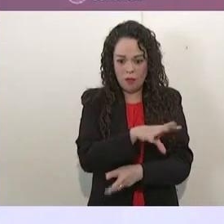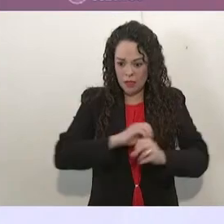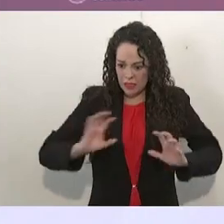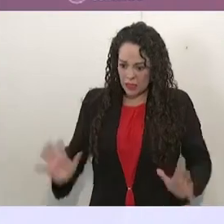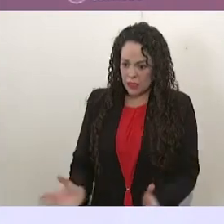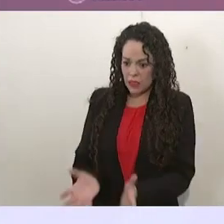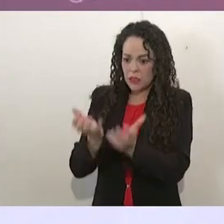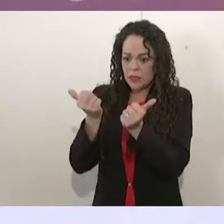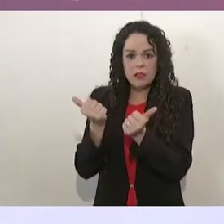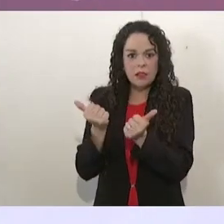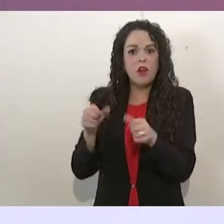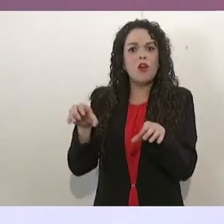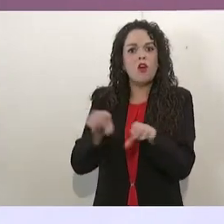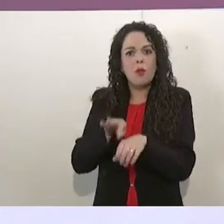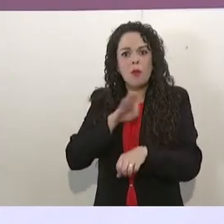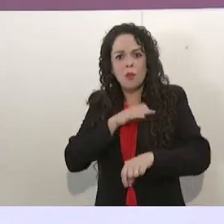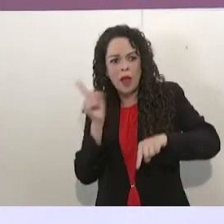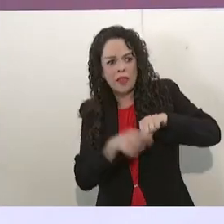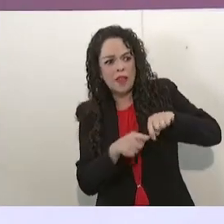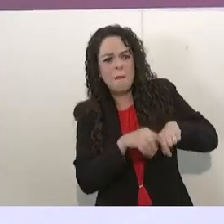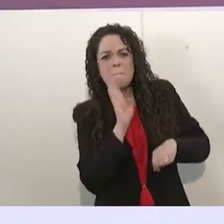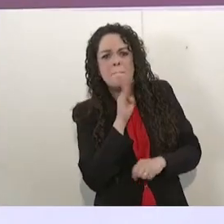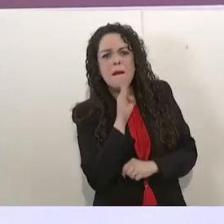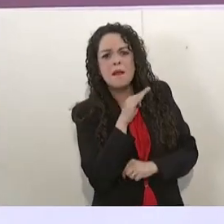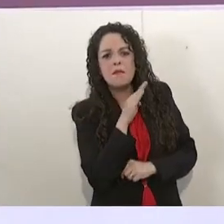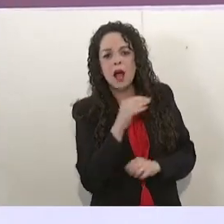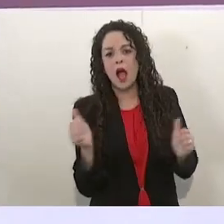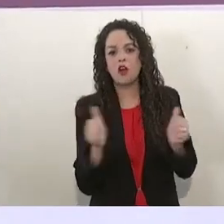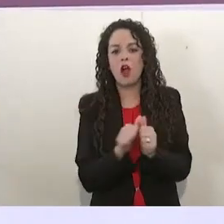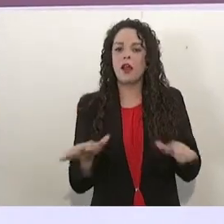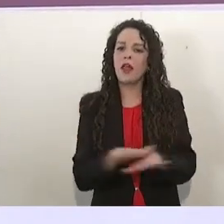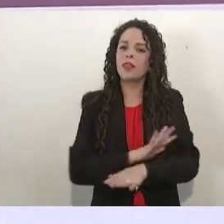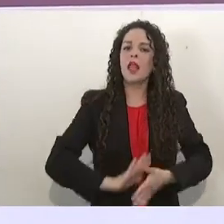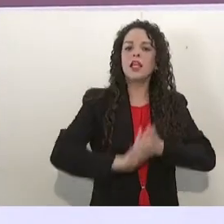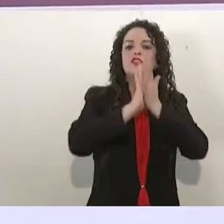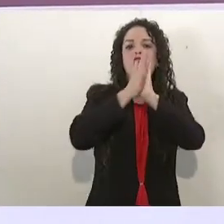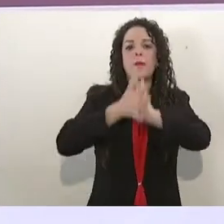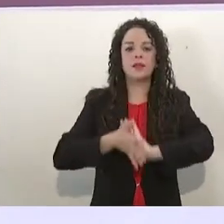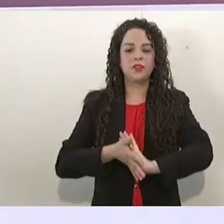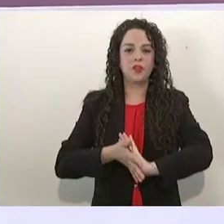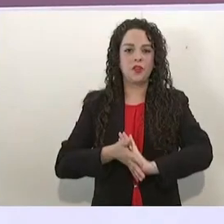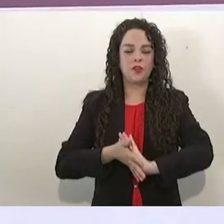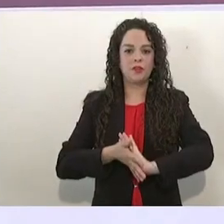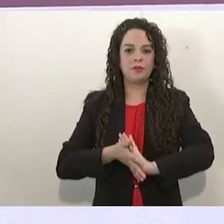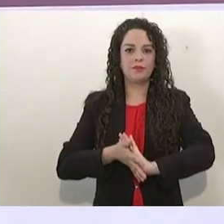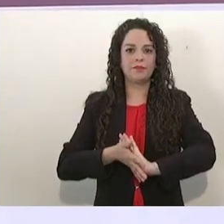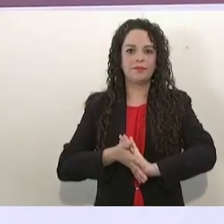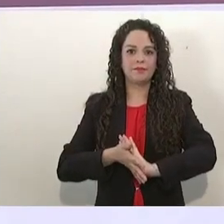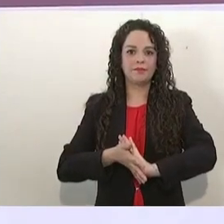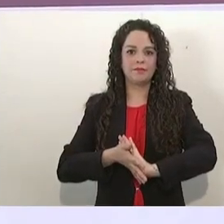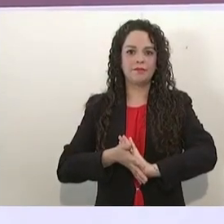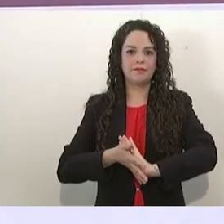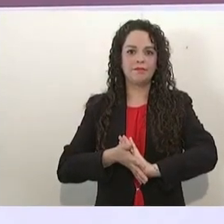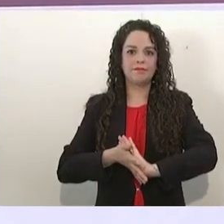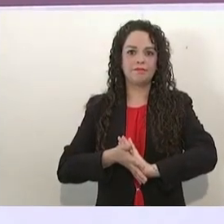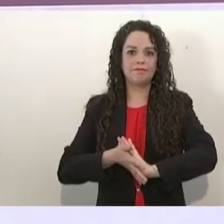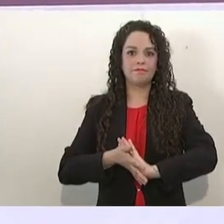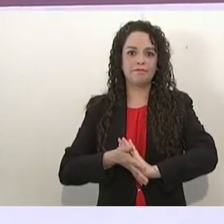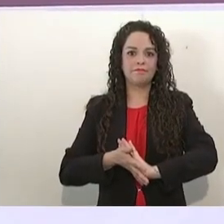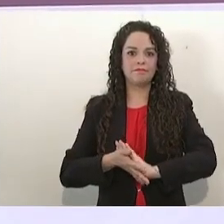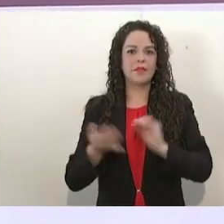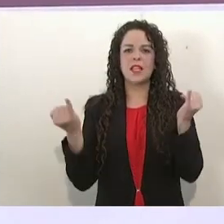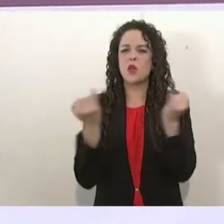una transformación, que es el equivalente a una